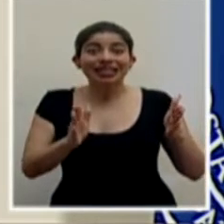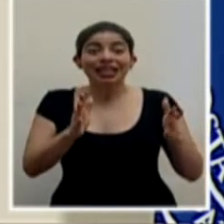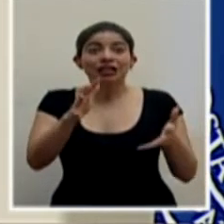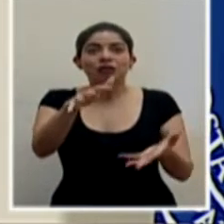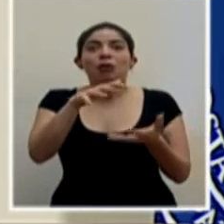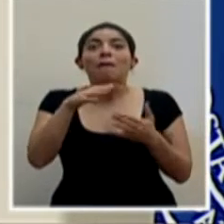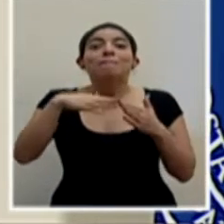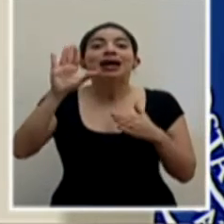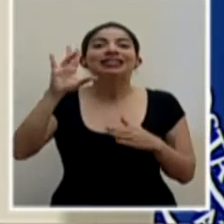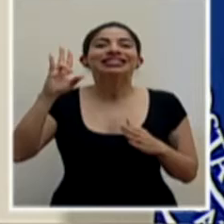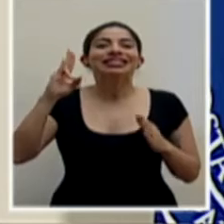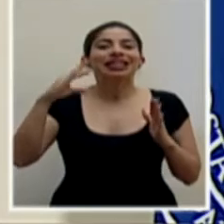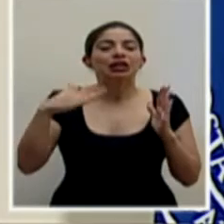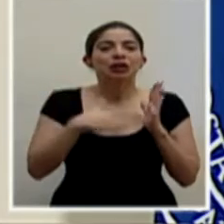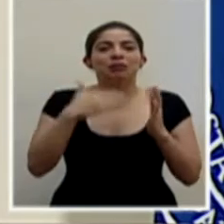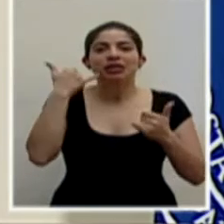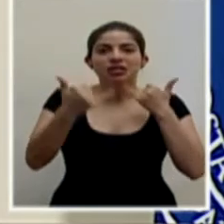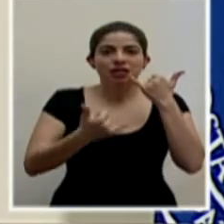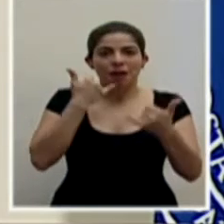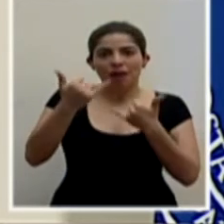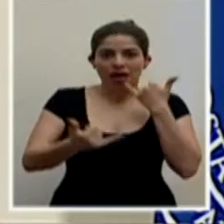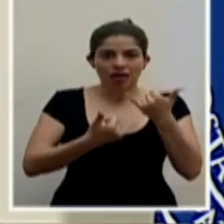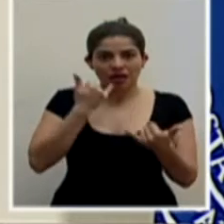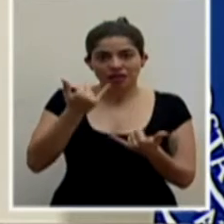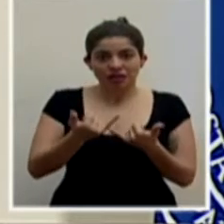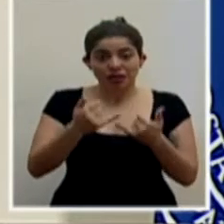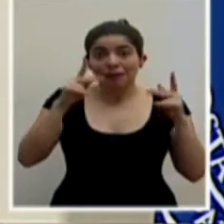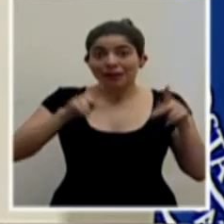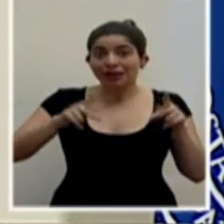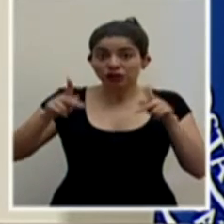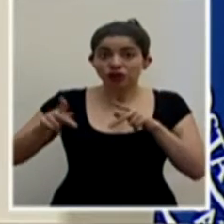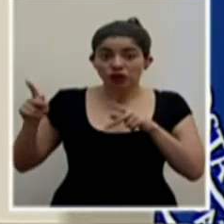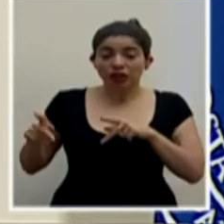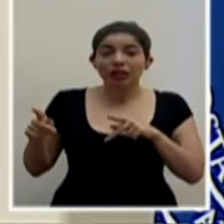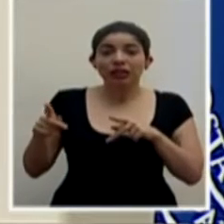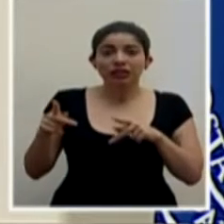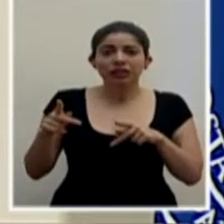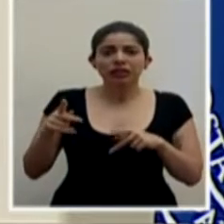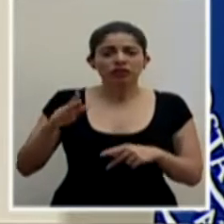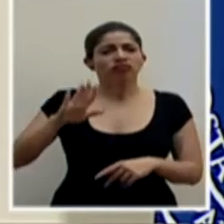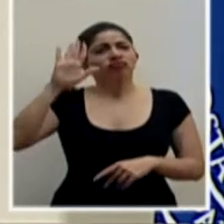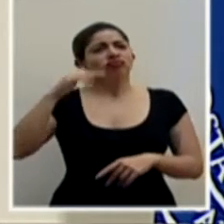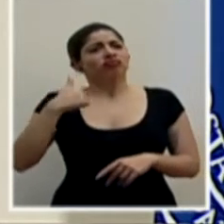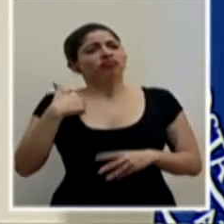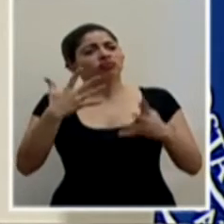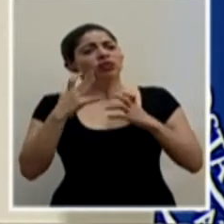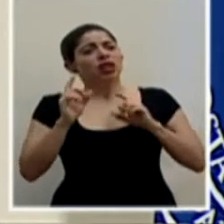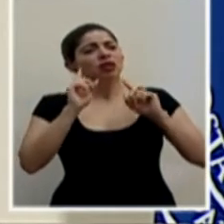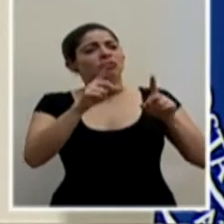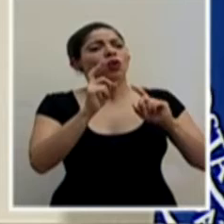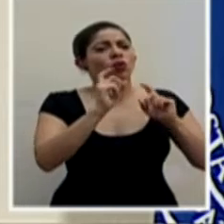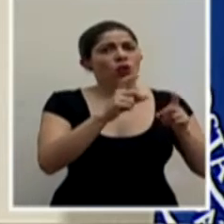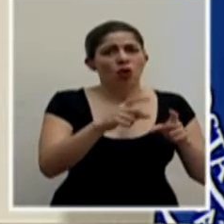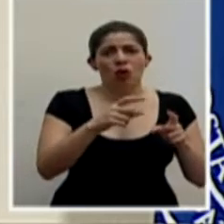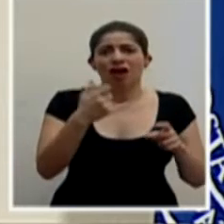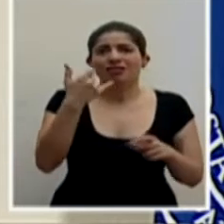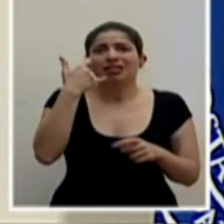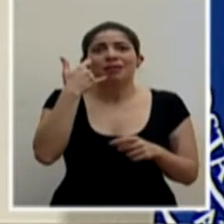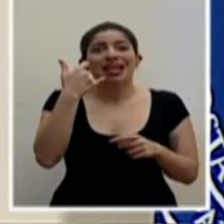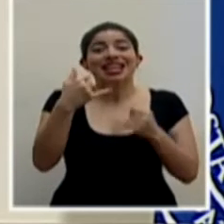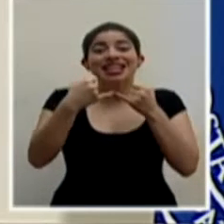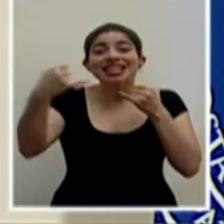recibimos más de 7,000 llamadas telefónicas de personas que dijeron queremos ir a donar sangre, saturaron la